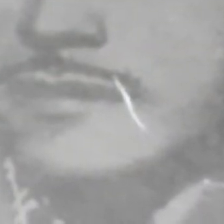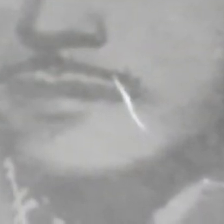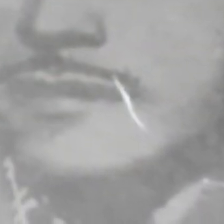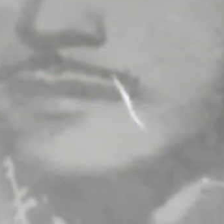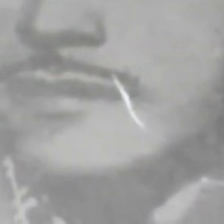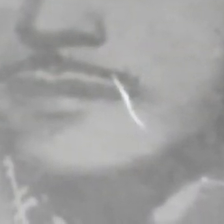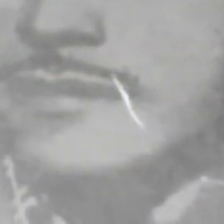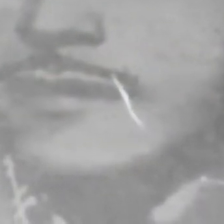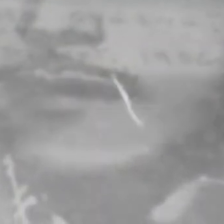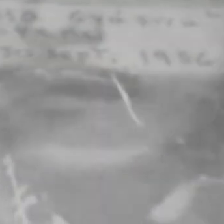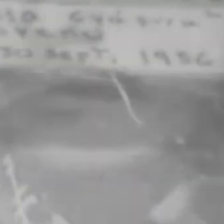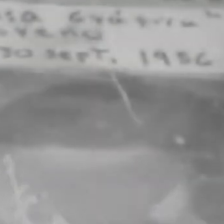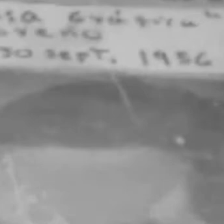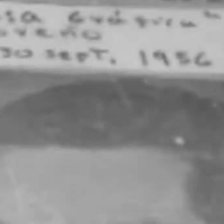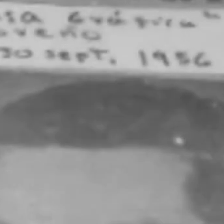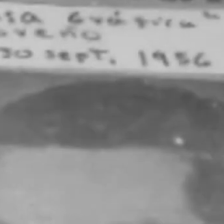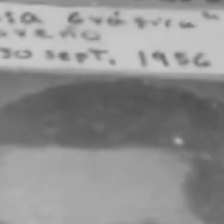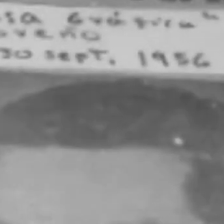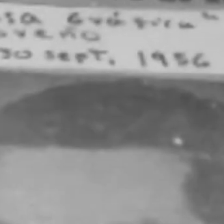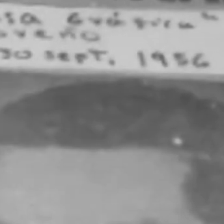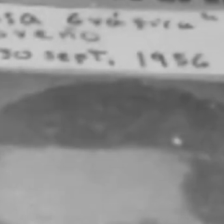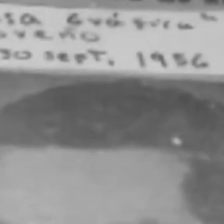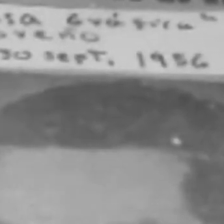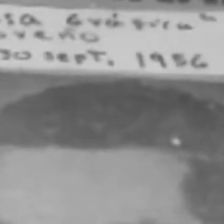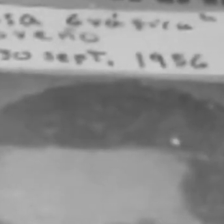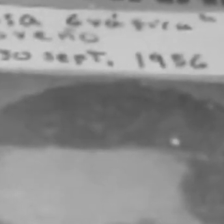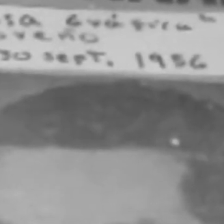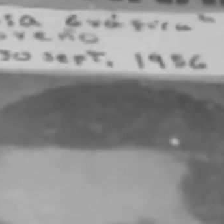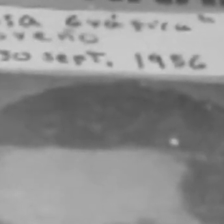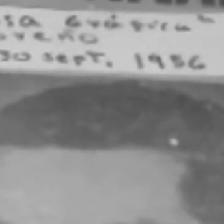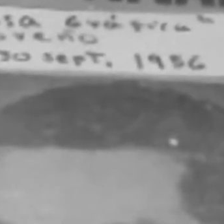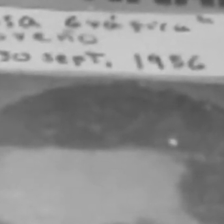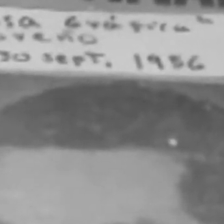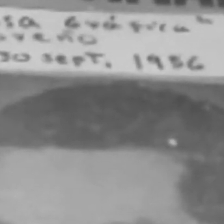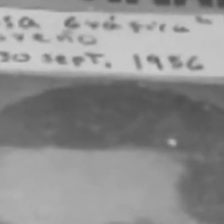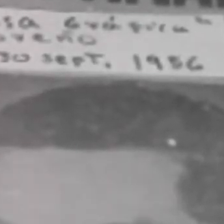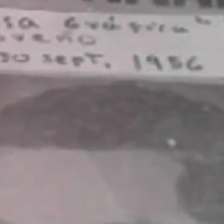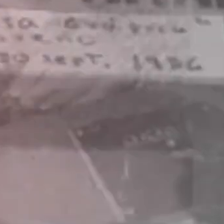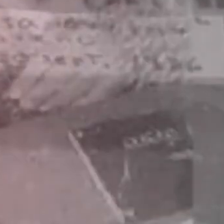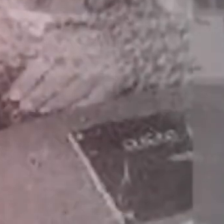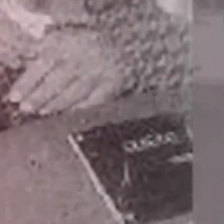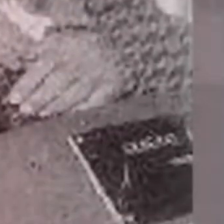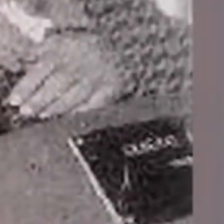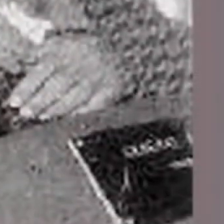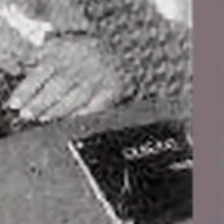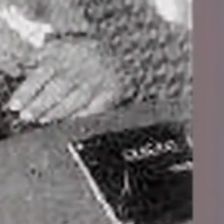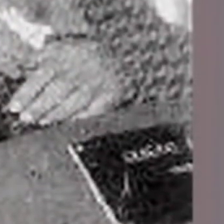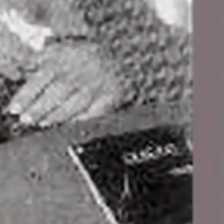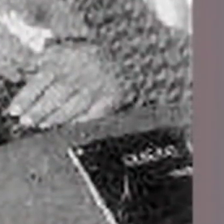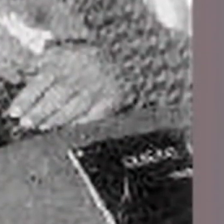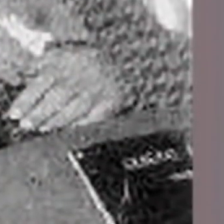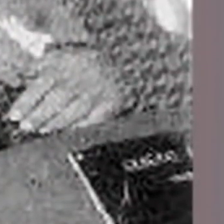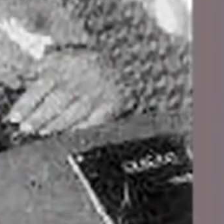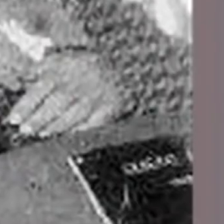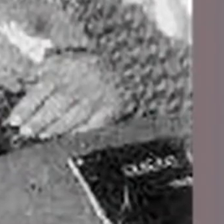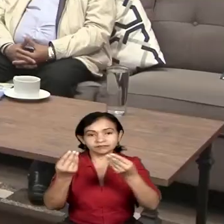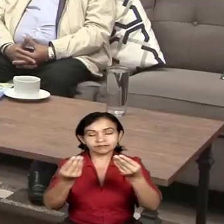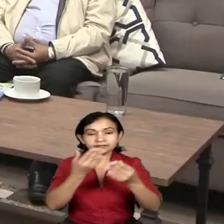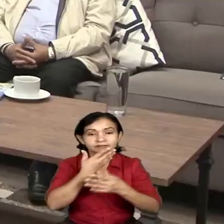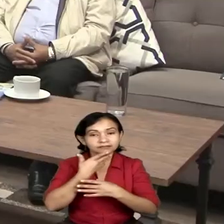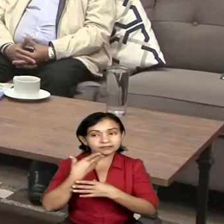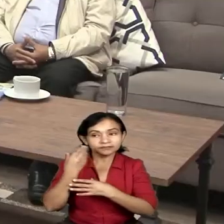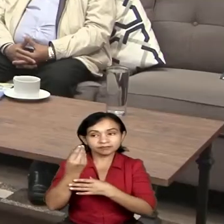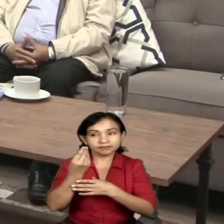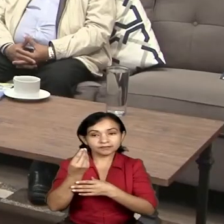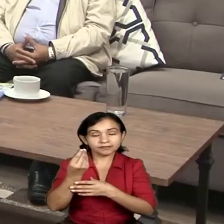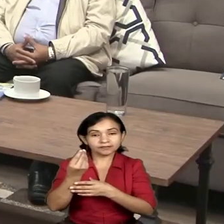también quisiera ahí, porque su planteamiento me va adelantando ya a un contexto, porque después muchos de estos jóvenes que estuvieron